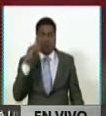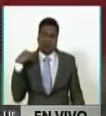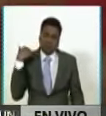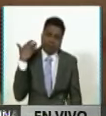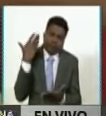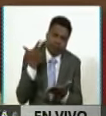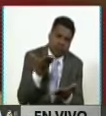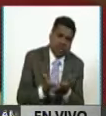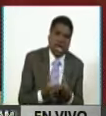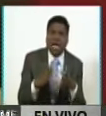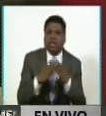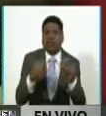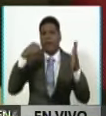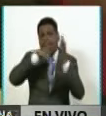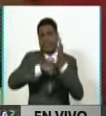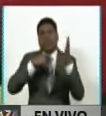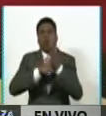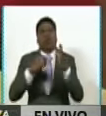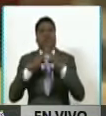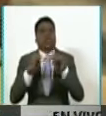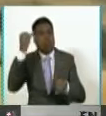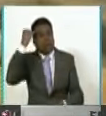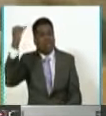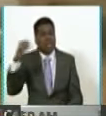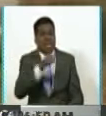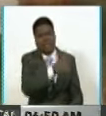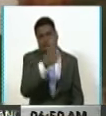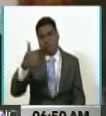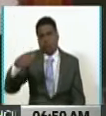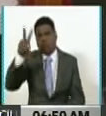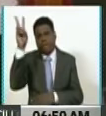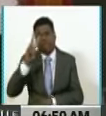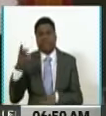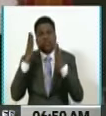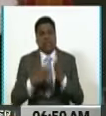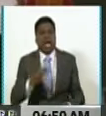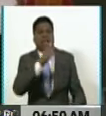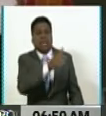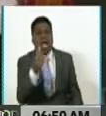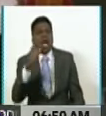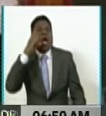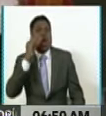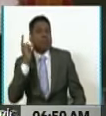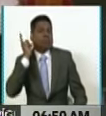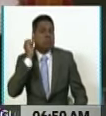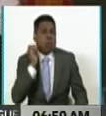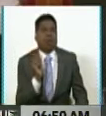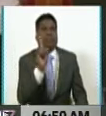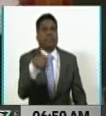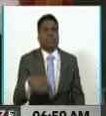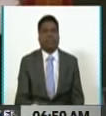y su lucha, su legado está presente en cada venezolano, en cada hombre, en cada mujer.